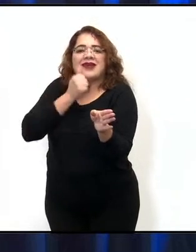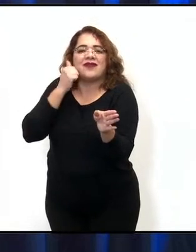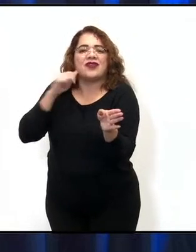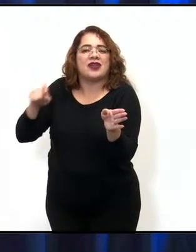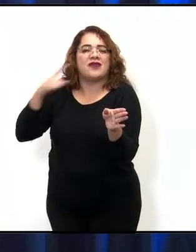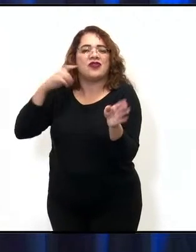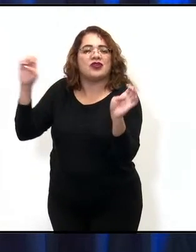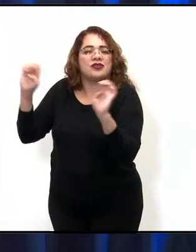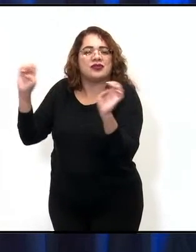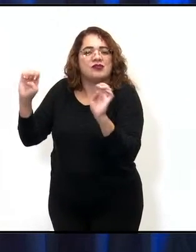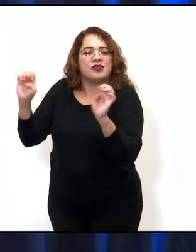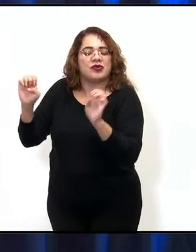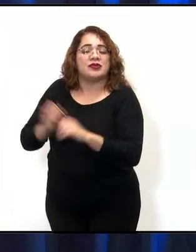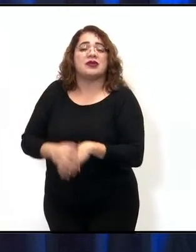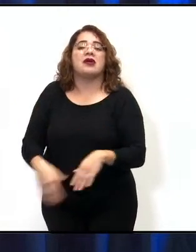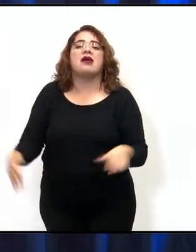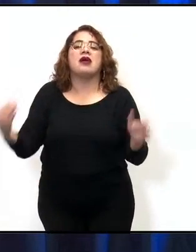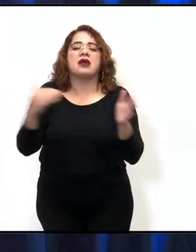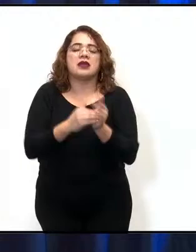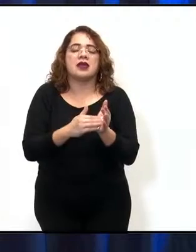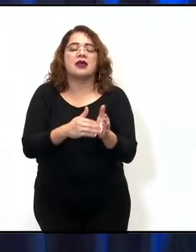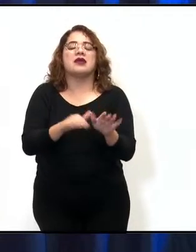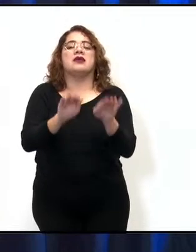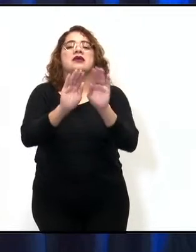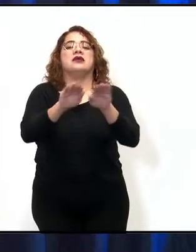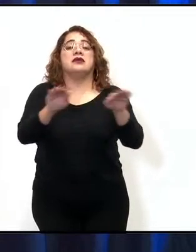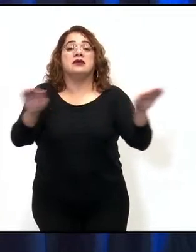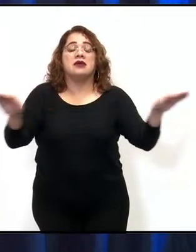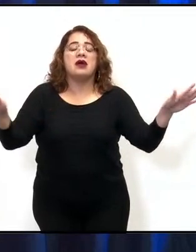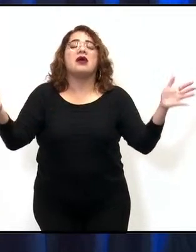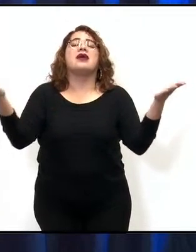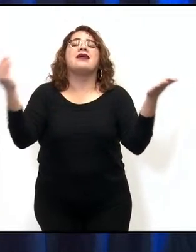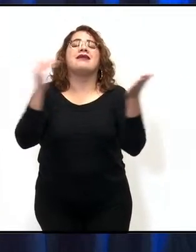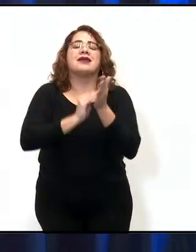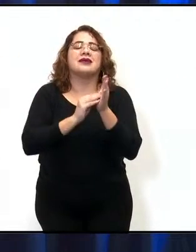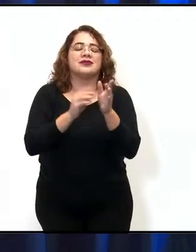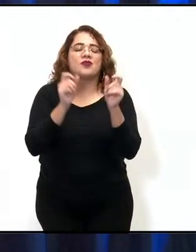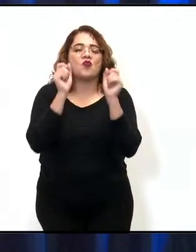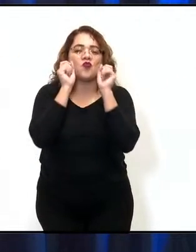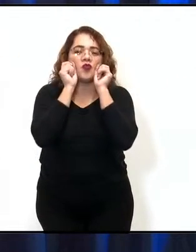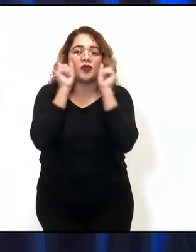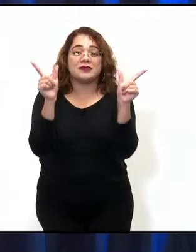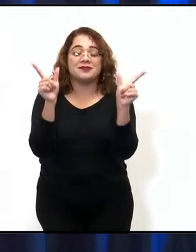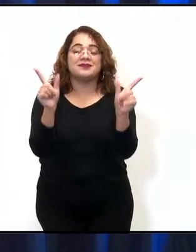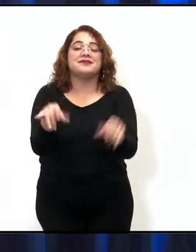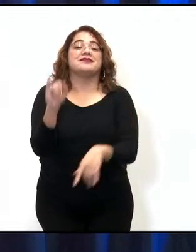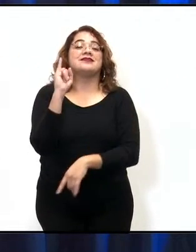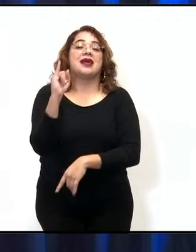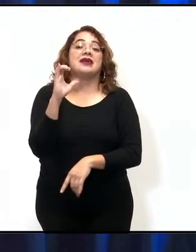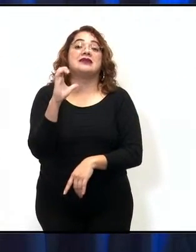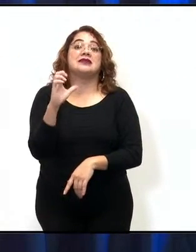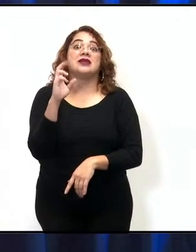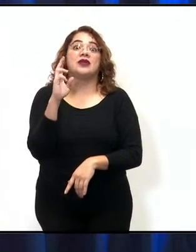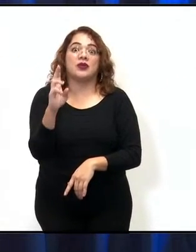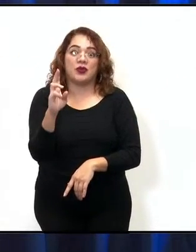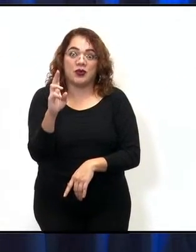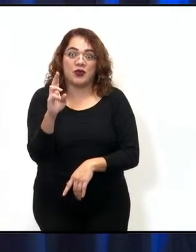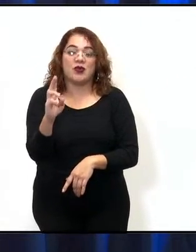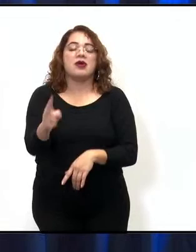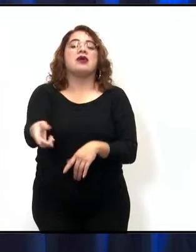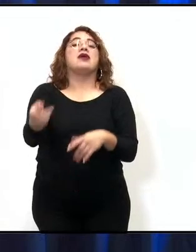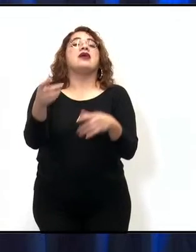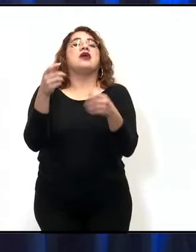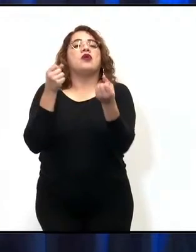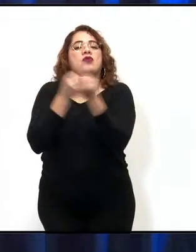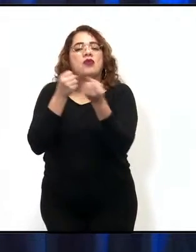importante recordar que la capacidad de las unidades de cuidados intensivos no se trata solo de tener camas y personal para apoyar a